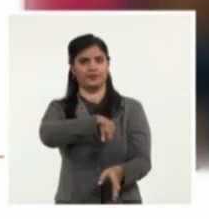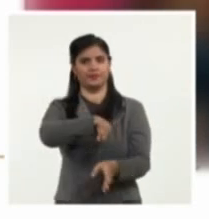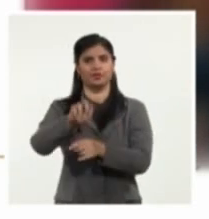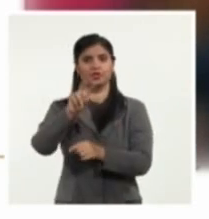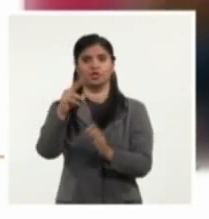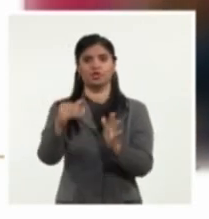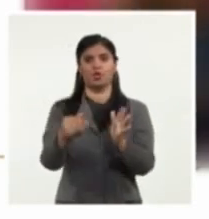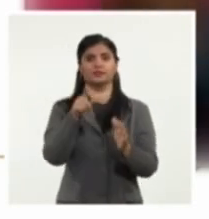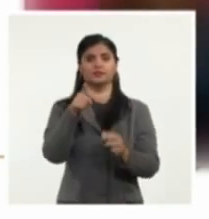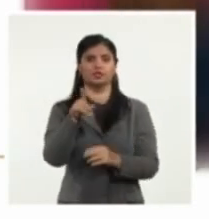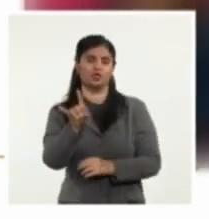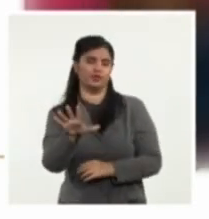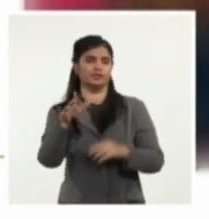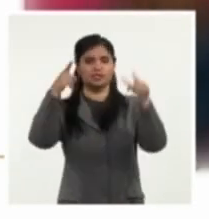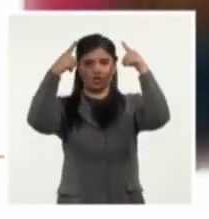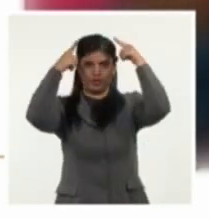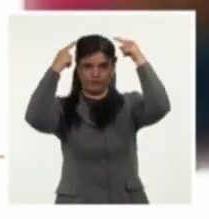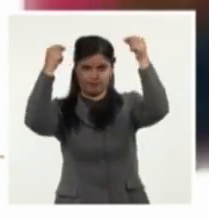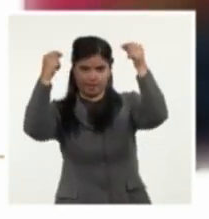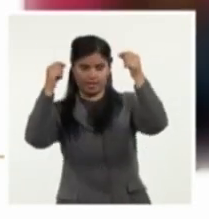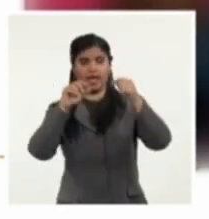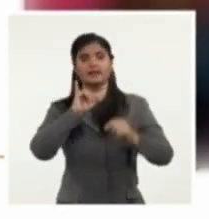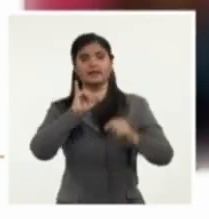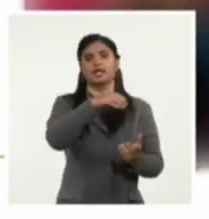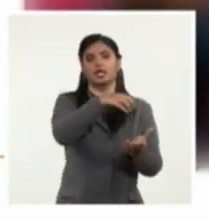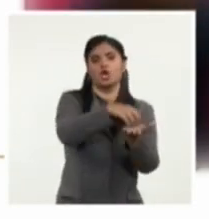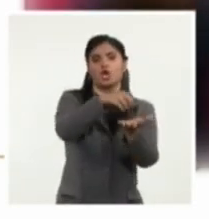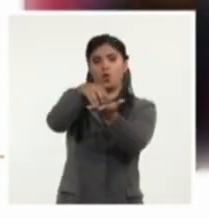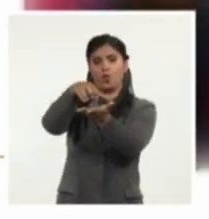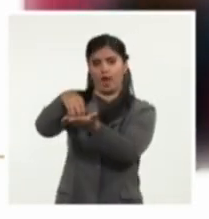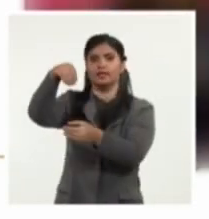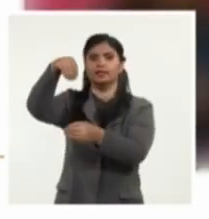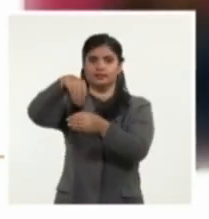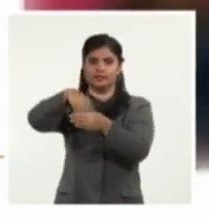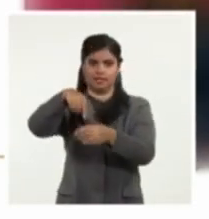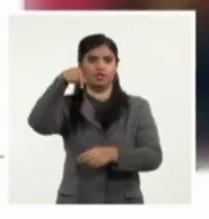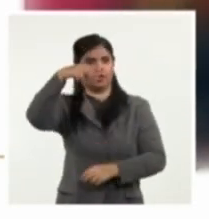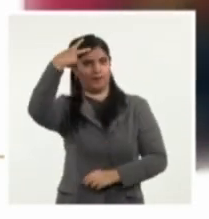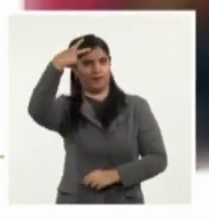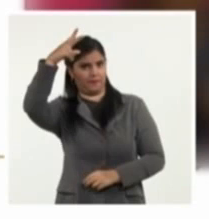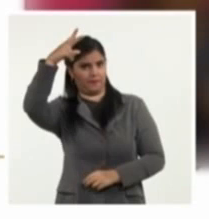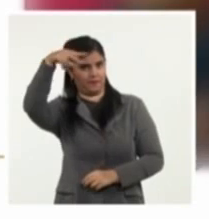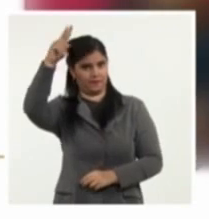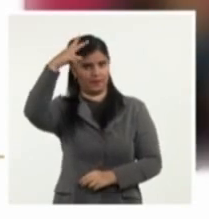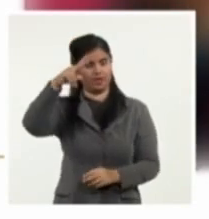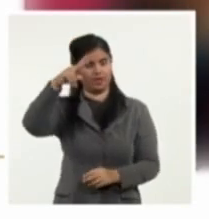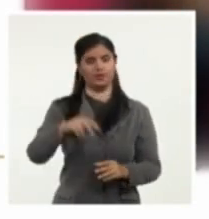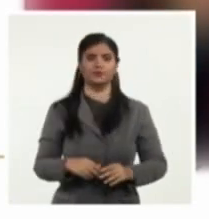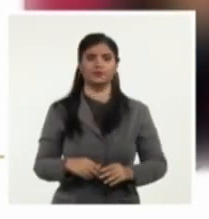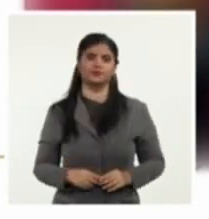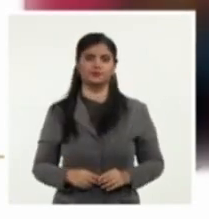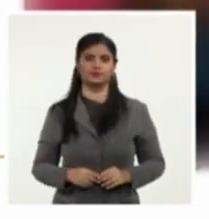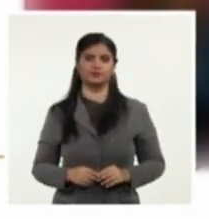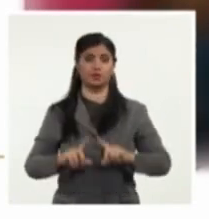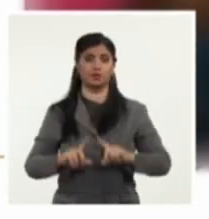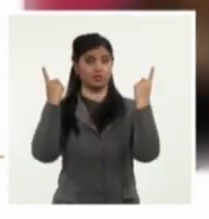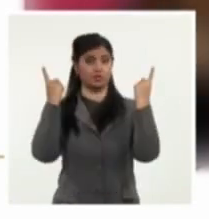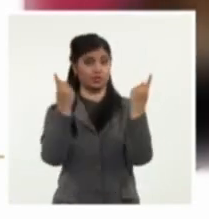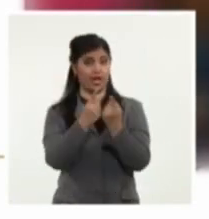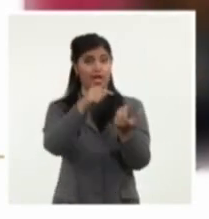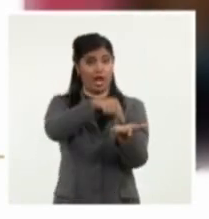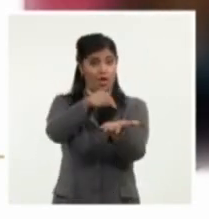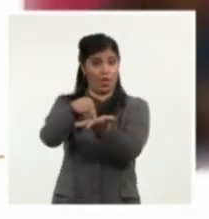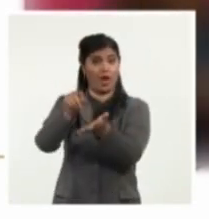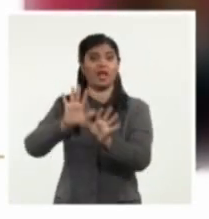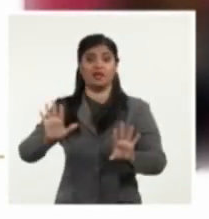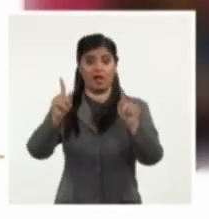2,195 de enfermería para 6 estados del país. Y tuvimos una buena recepción, se cubrieron